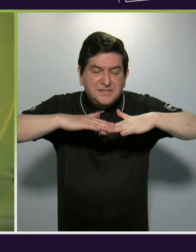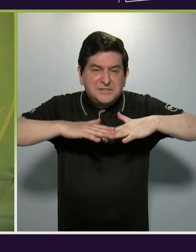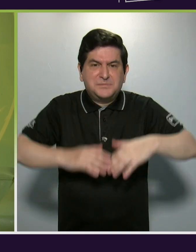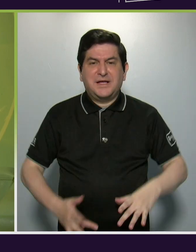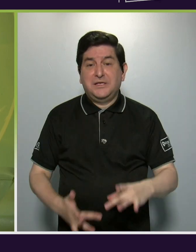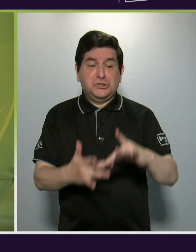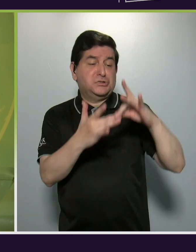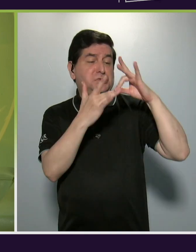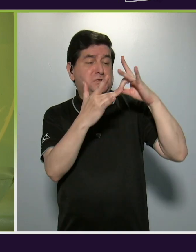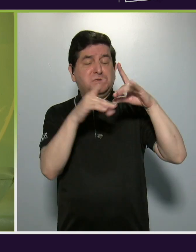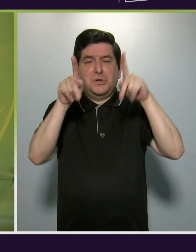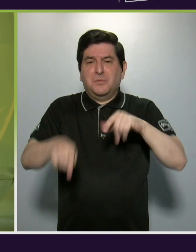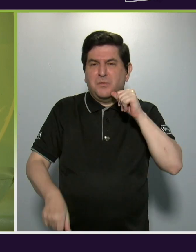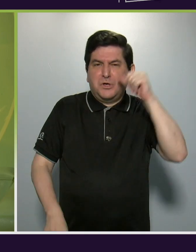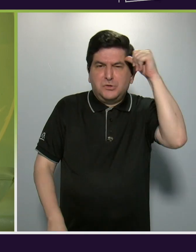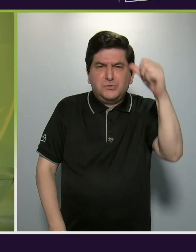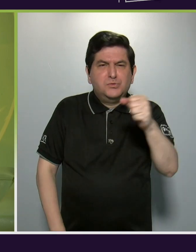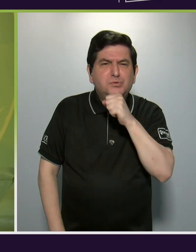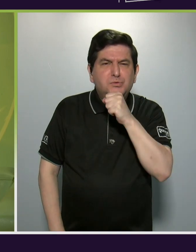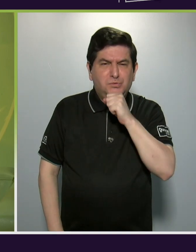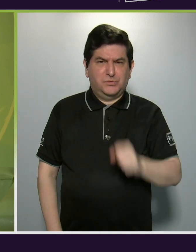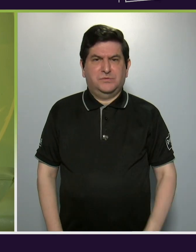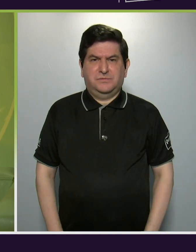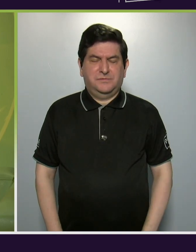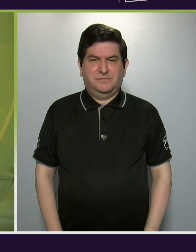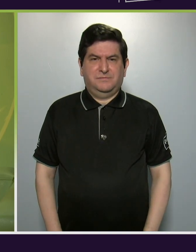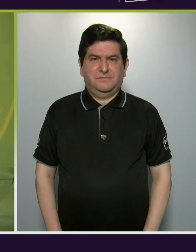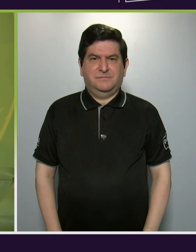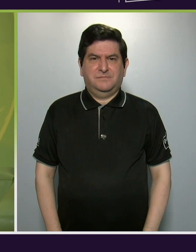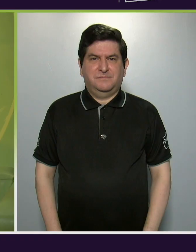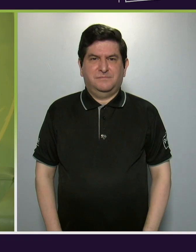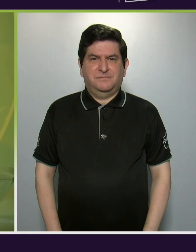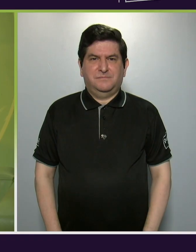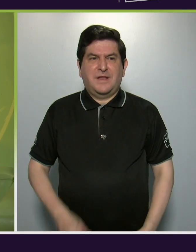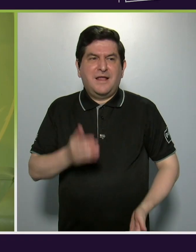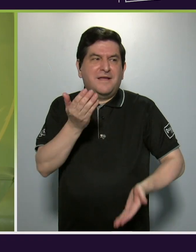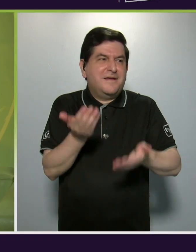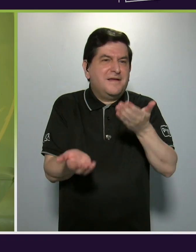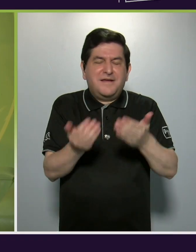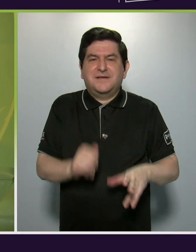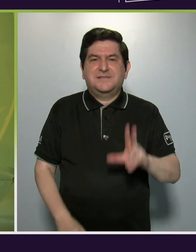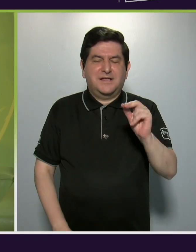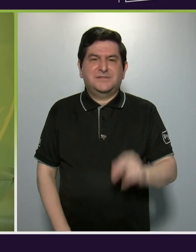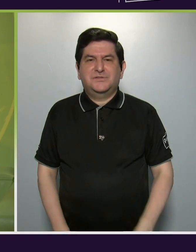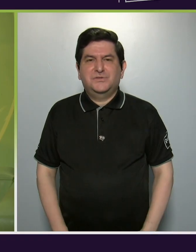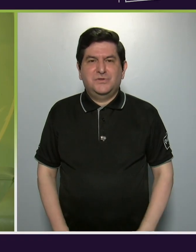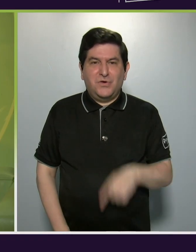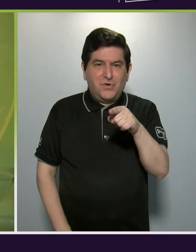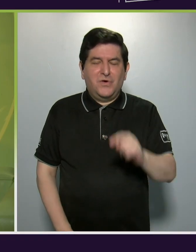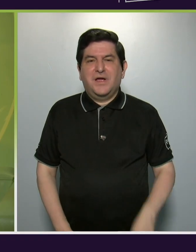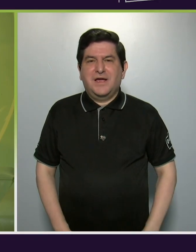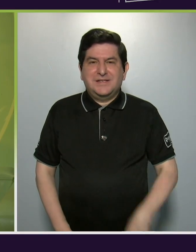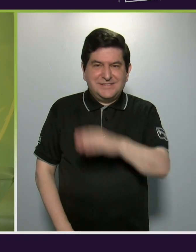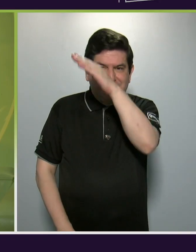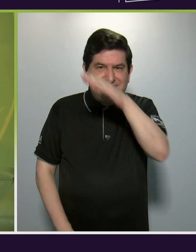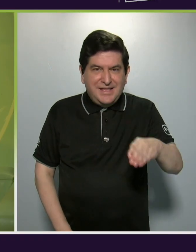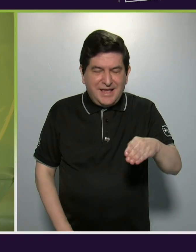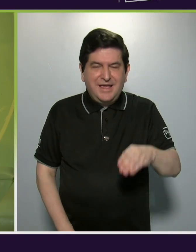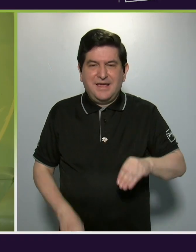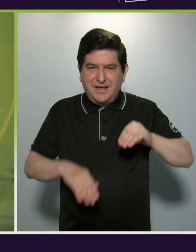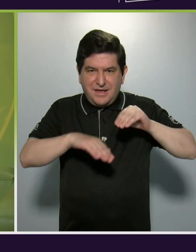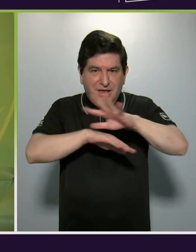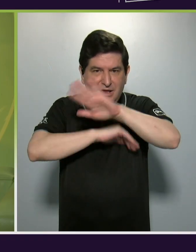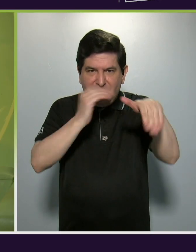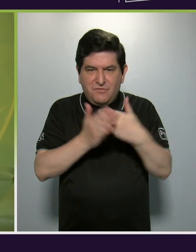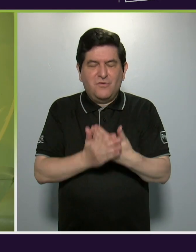exclusivos para personas adultas mayores y no damos como este eje transversal de la intergeneracionalidad en